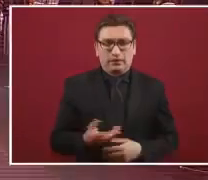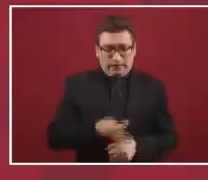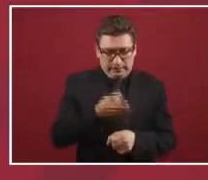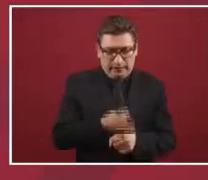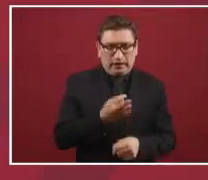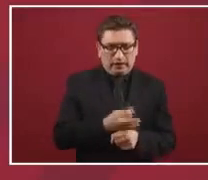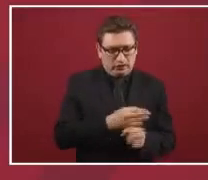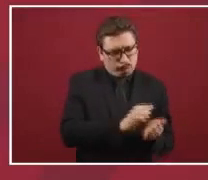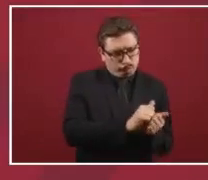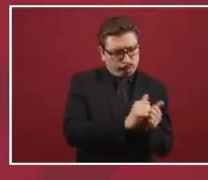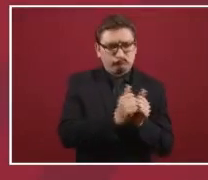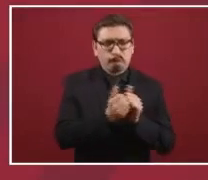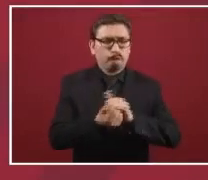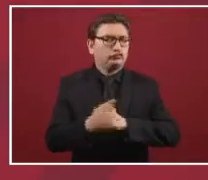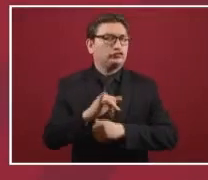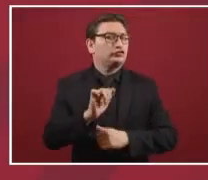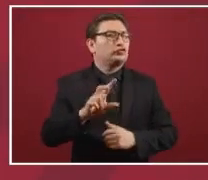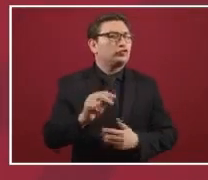cambio